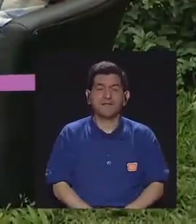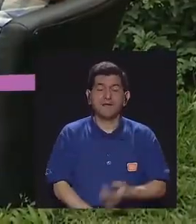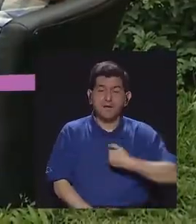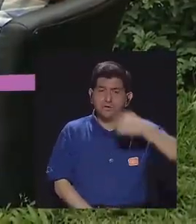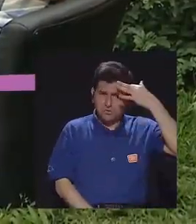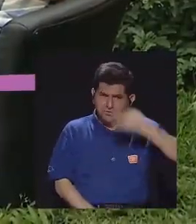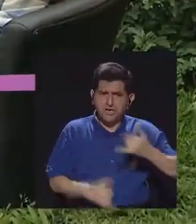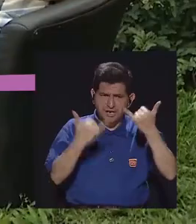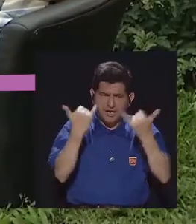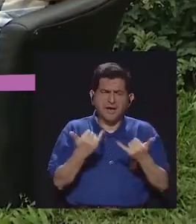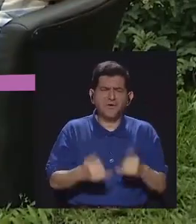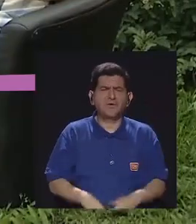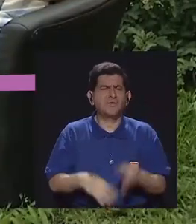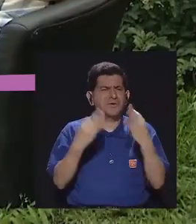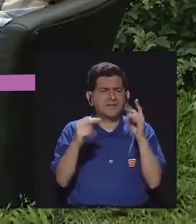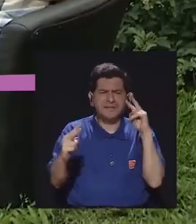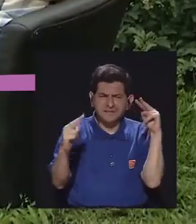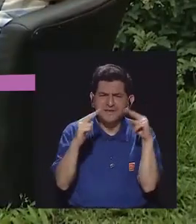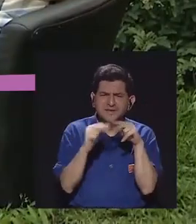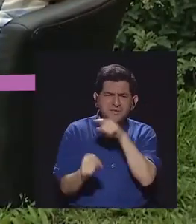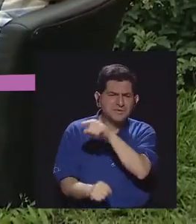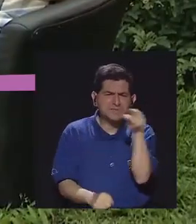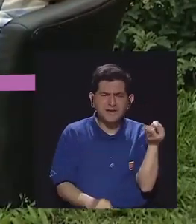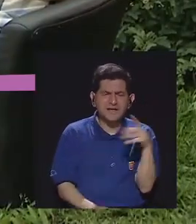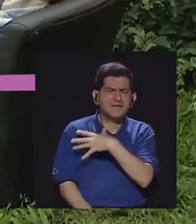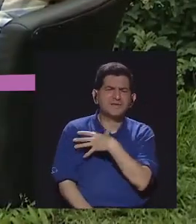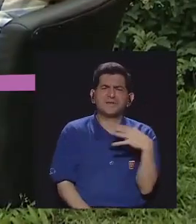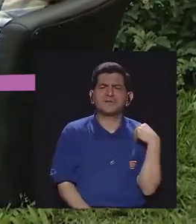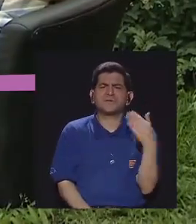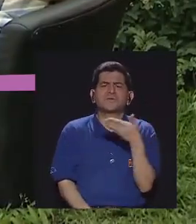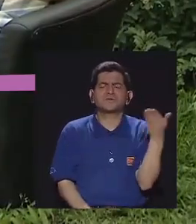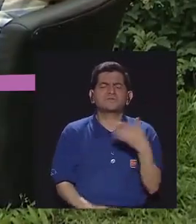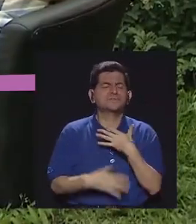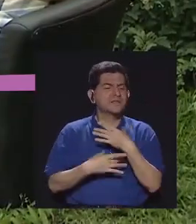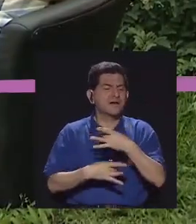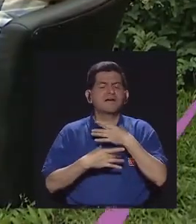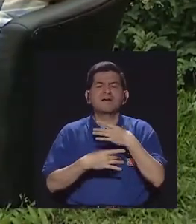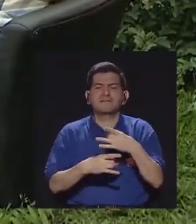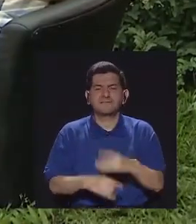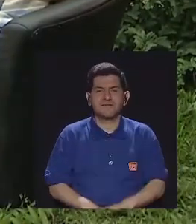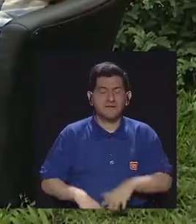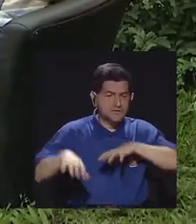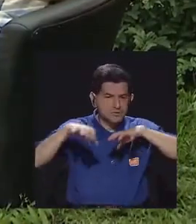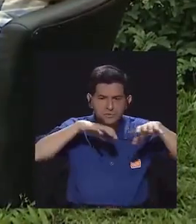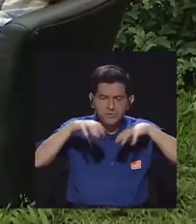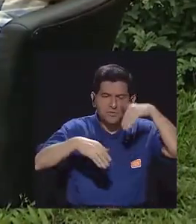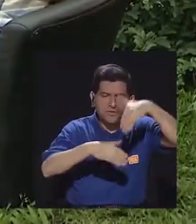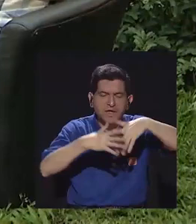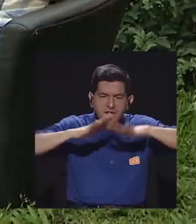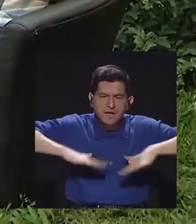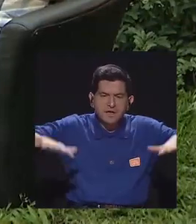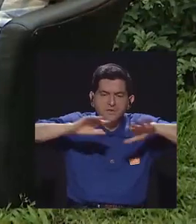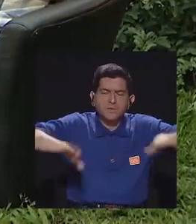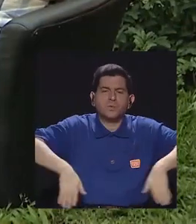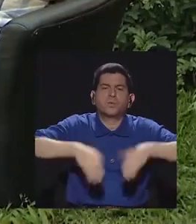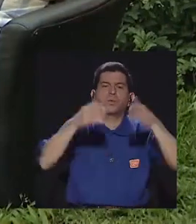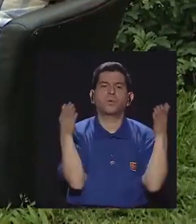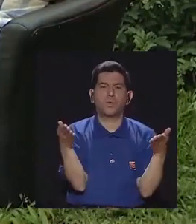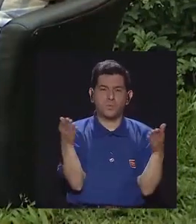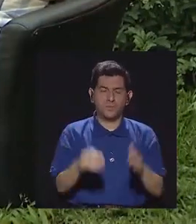apostando por conocer más qué es lo que les gusta a ellos, qué es lo que les llama la atención, cómo se mueven ellos en su